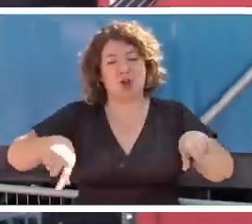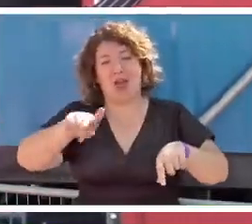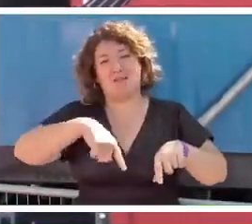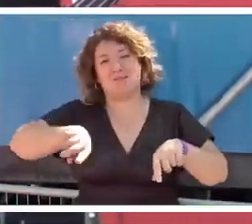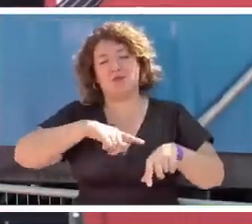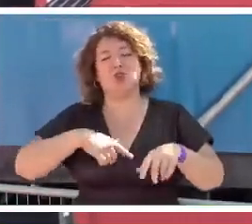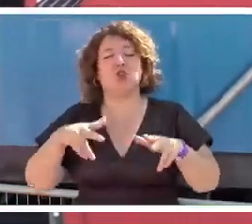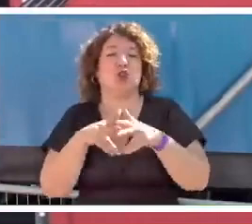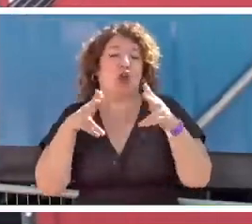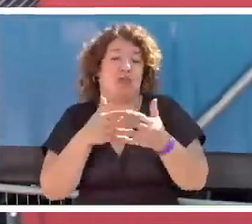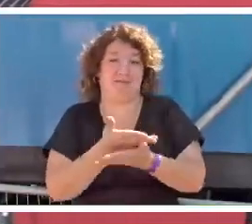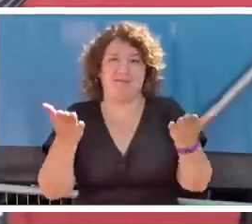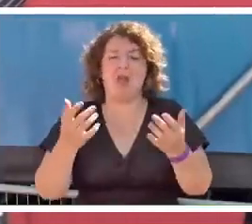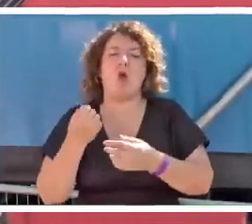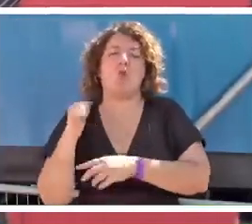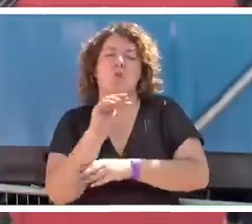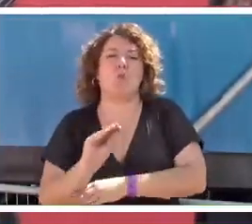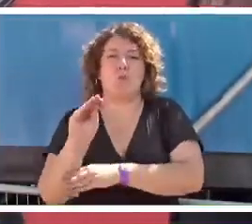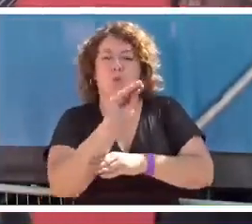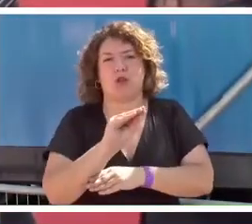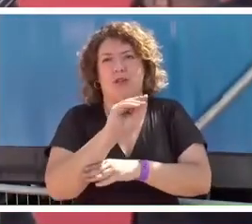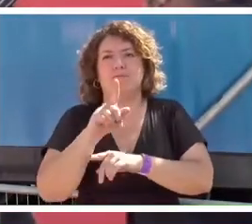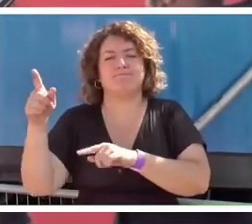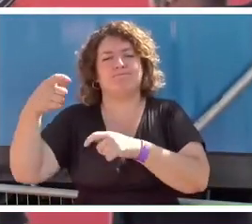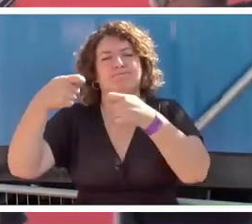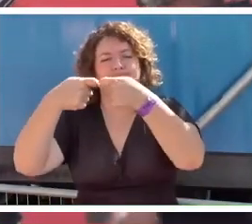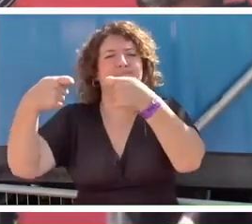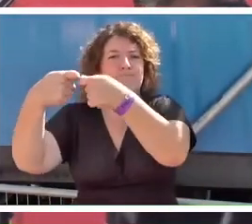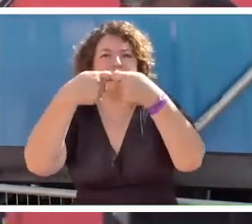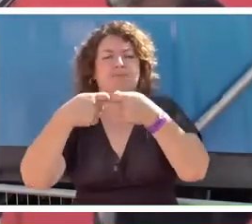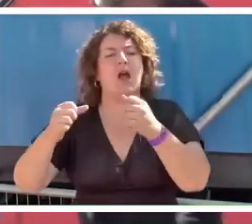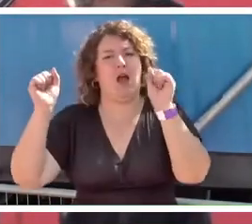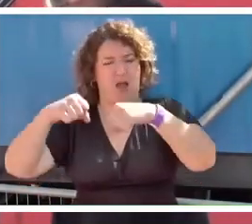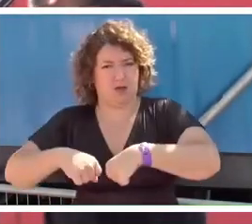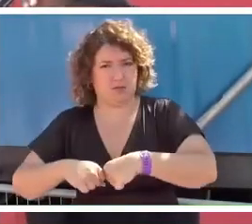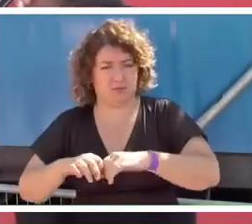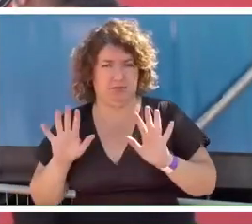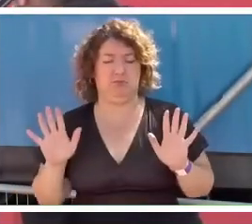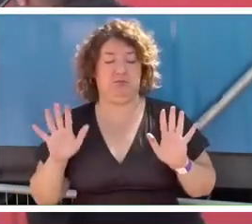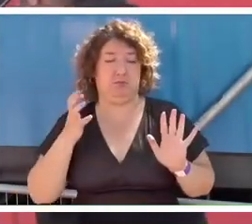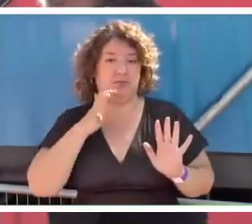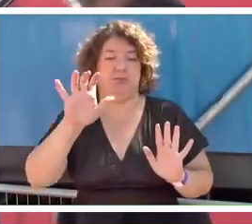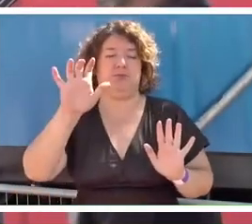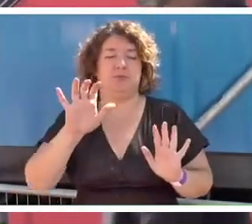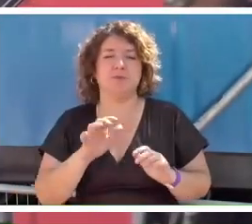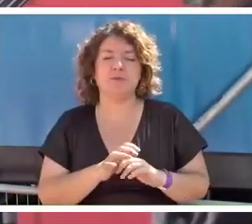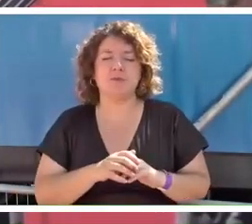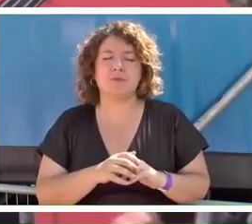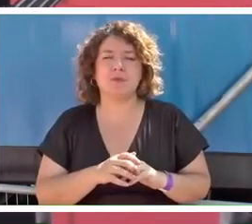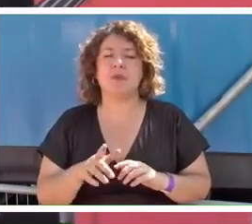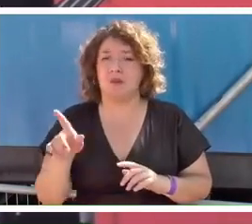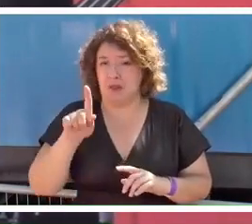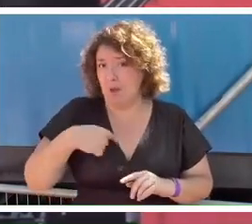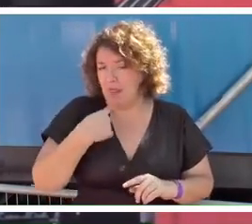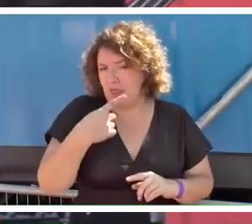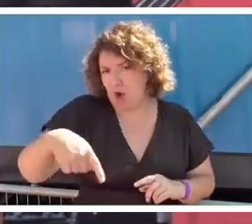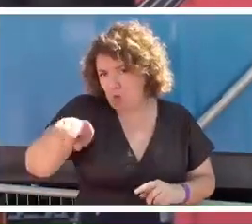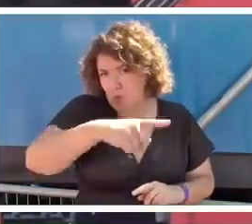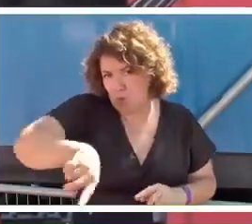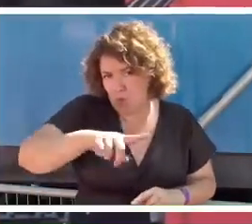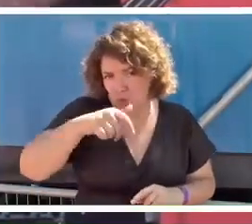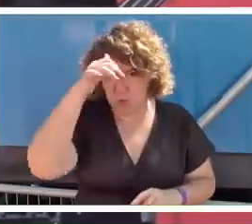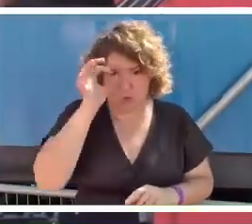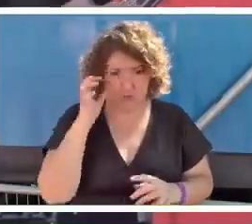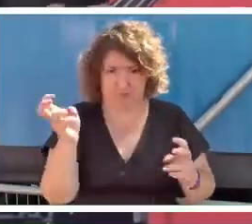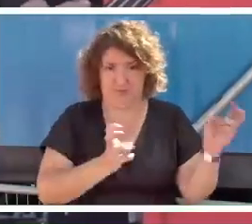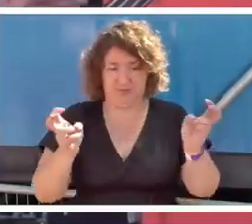que estamos desplegando. Pero también digo algo claro a todos y a todas vosotras. El